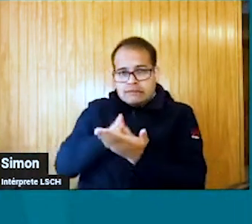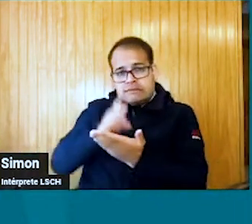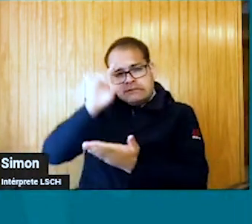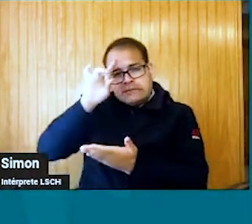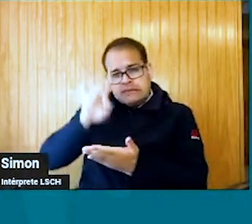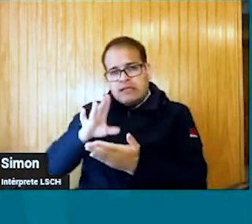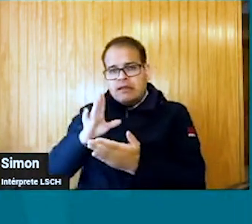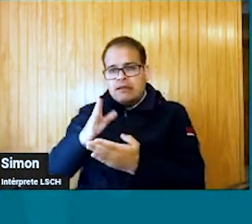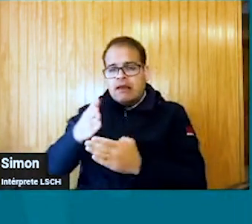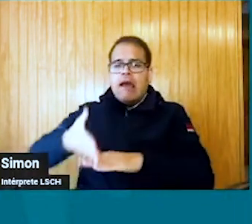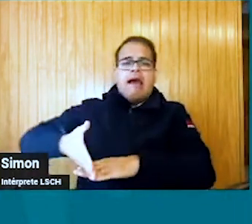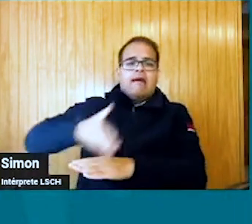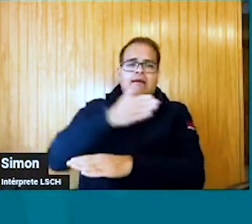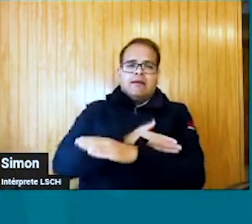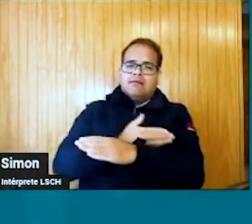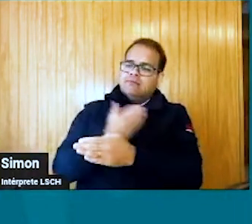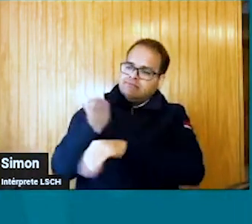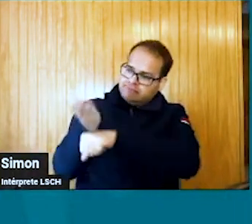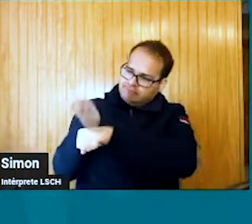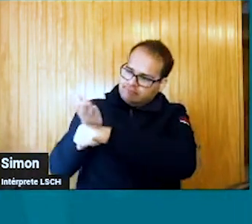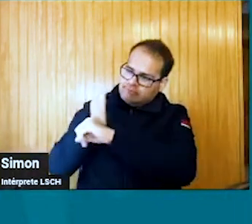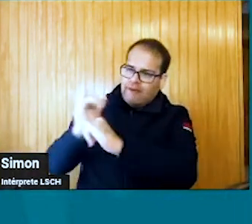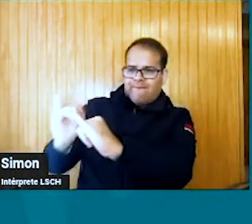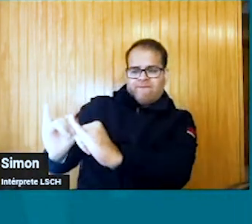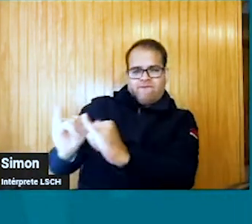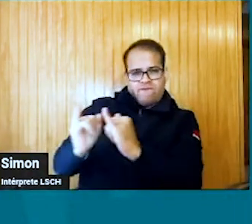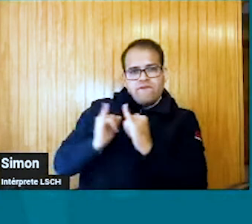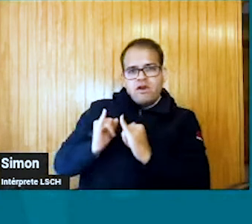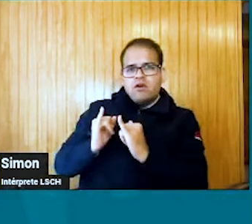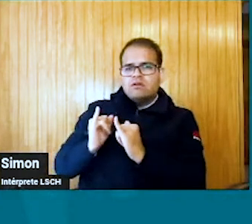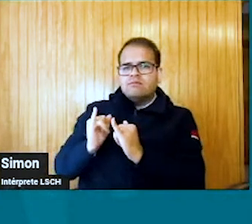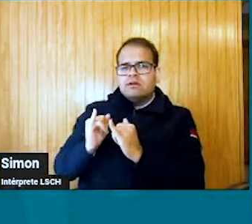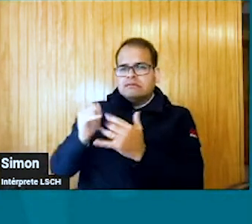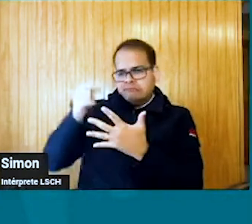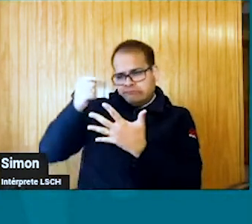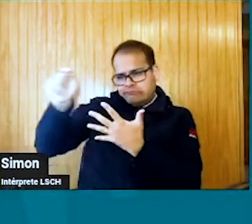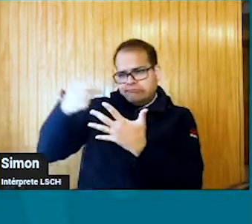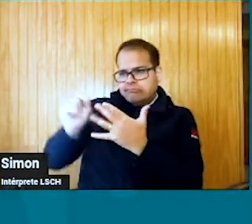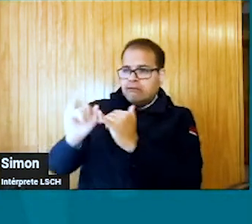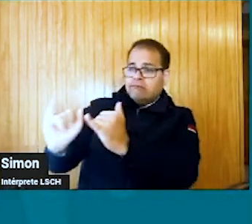los informes de flujos, empuje,